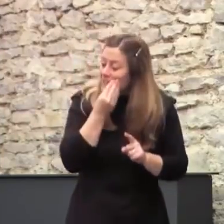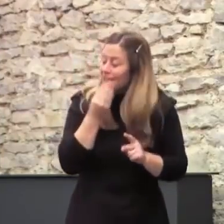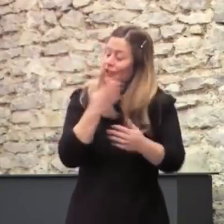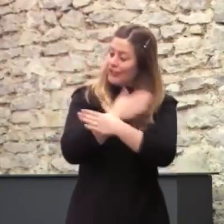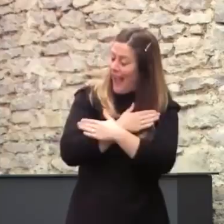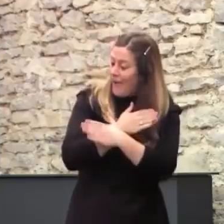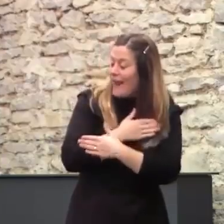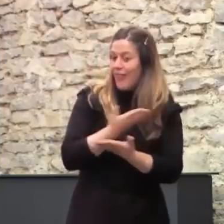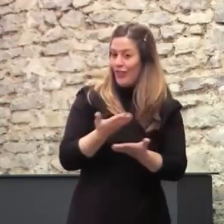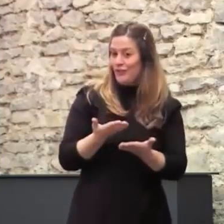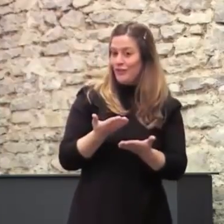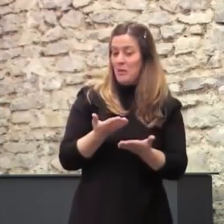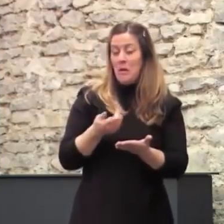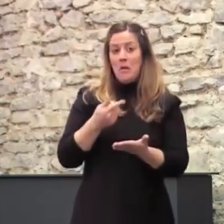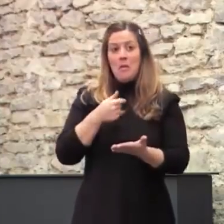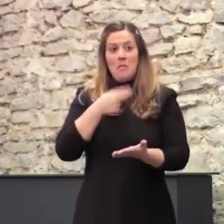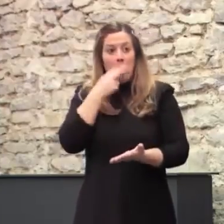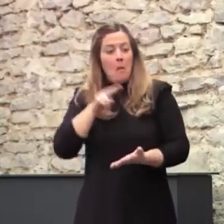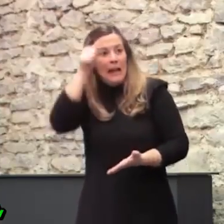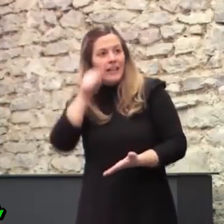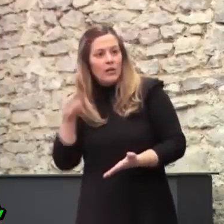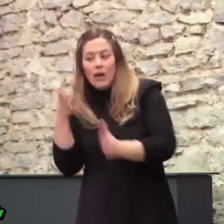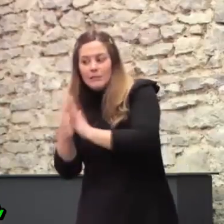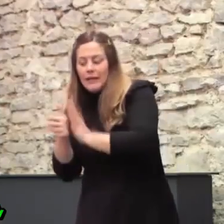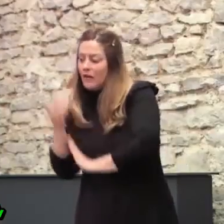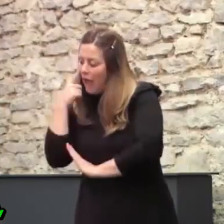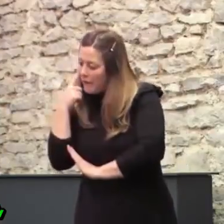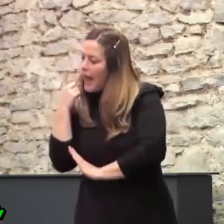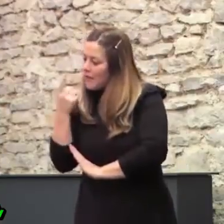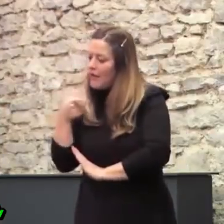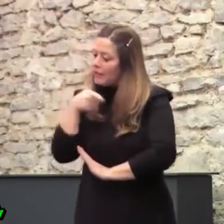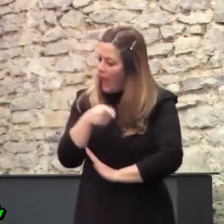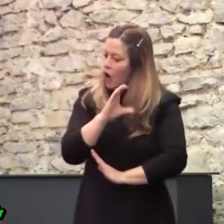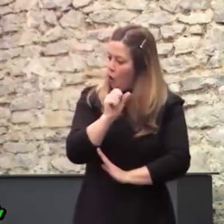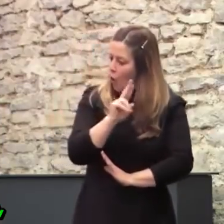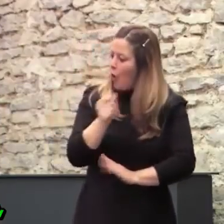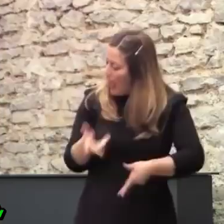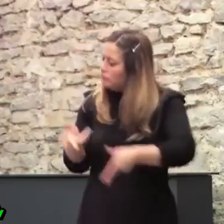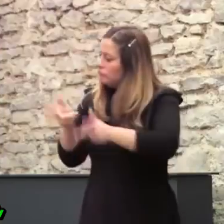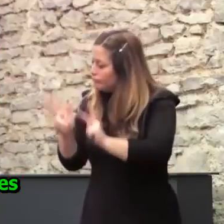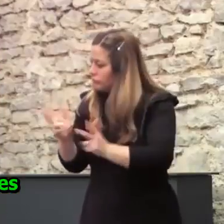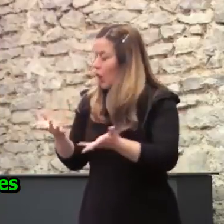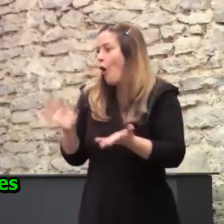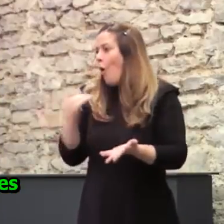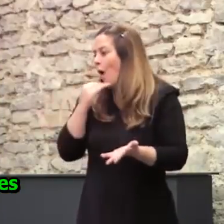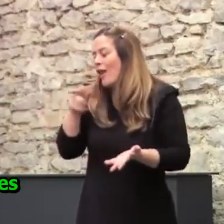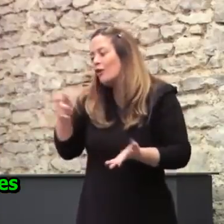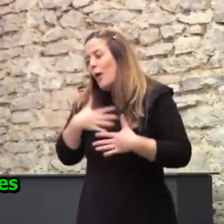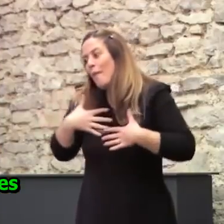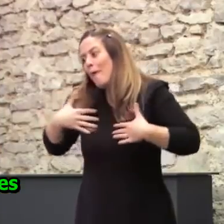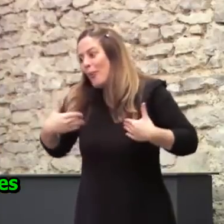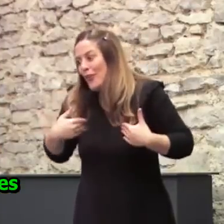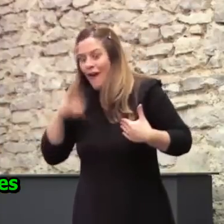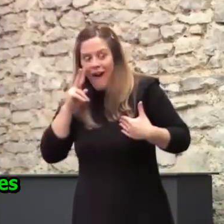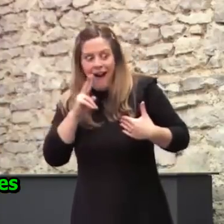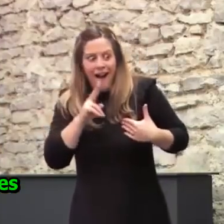no. Vale, ahí nunca le explicaron lo que era el consentimiento y tampoco le explicaron que si sentía mucha emoción al verme, tenía que respirar hondo